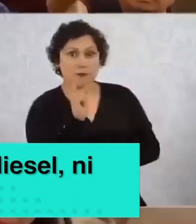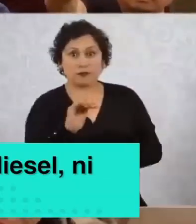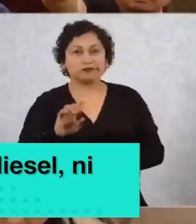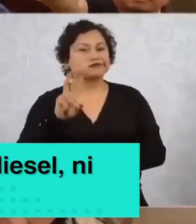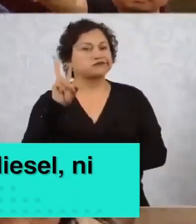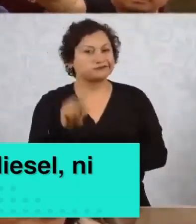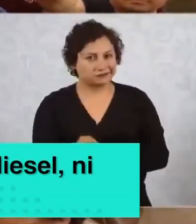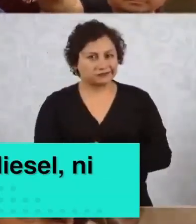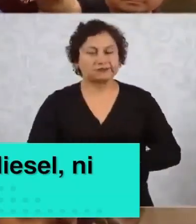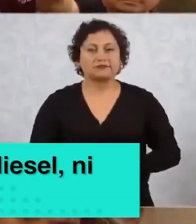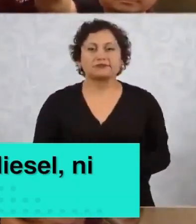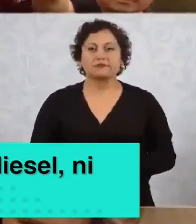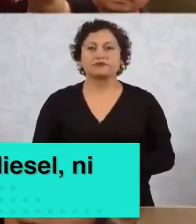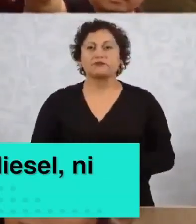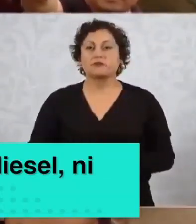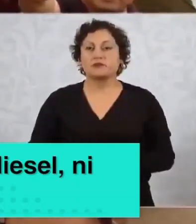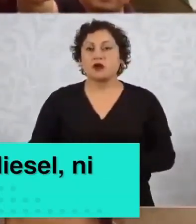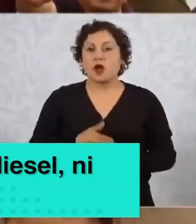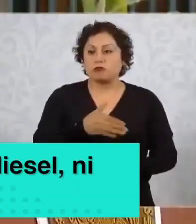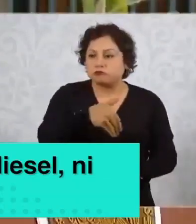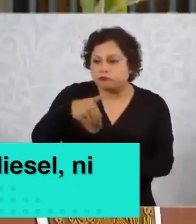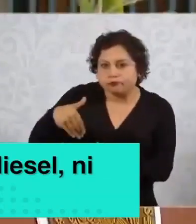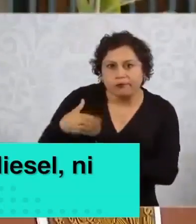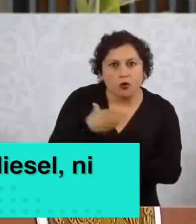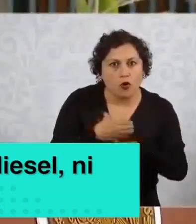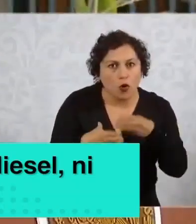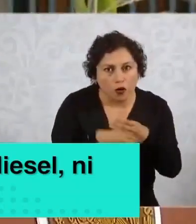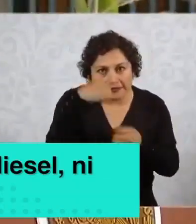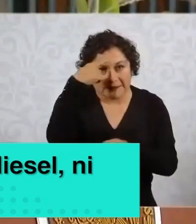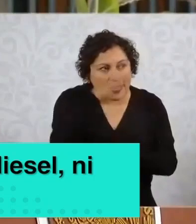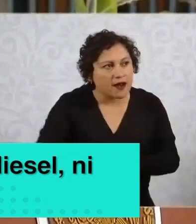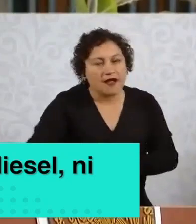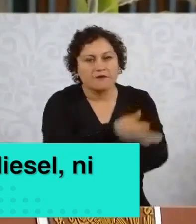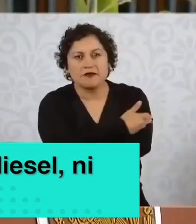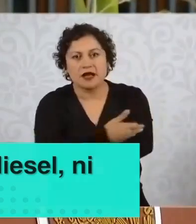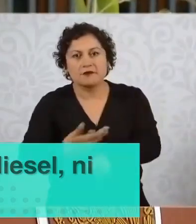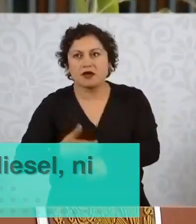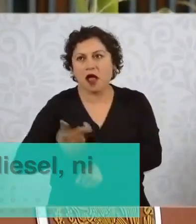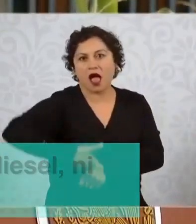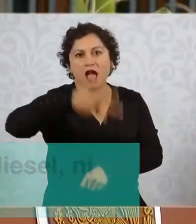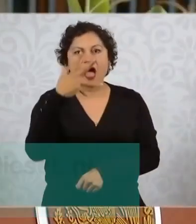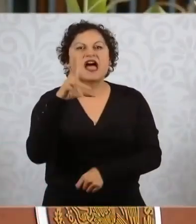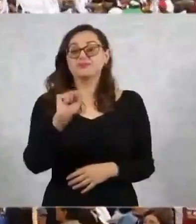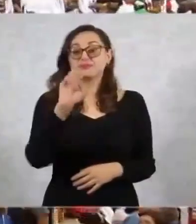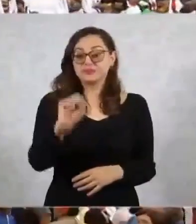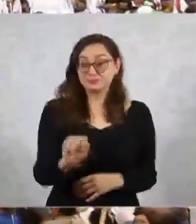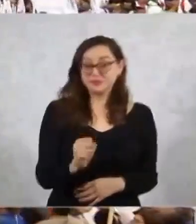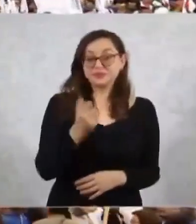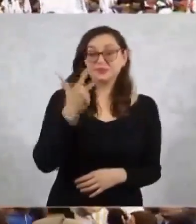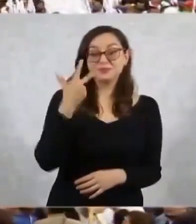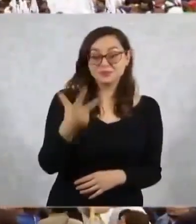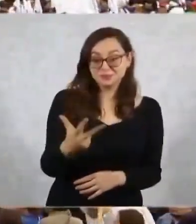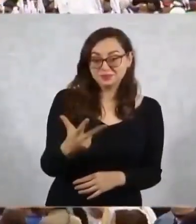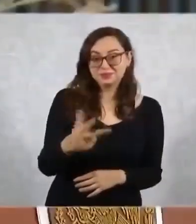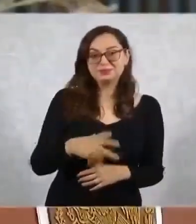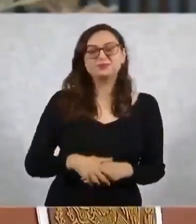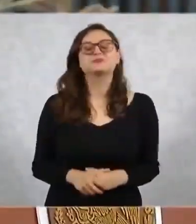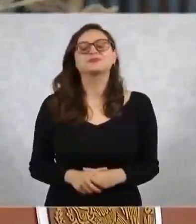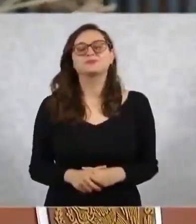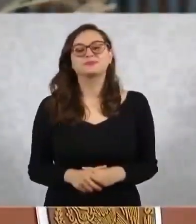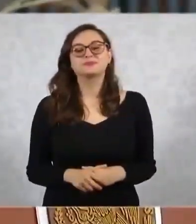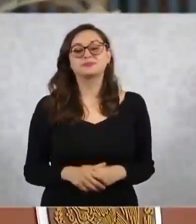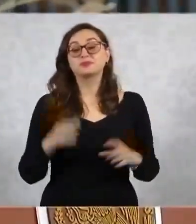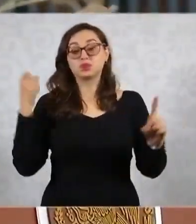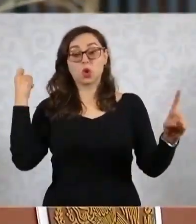Tampoco aumentará la canasta básica. No van a regresar los gasolinazos. El